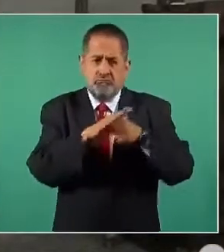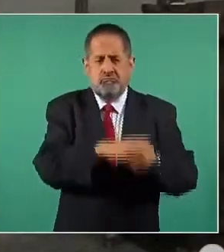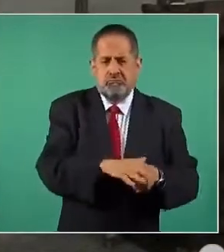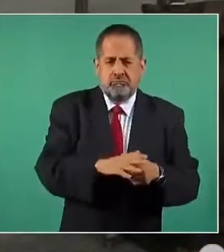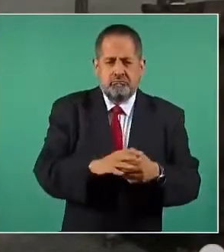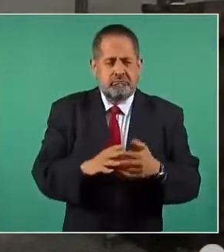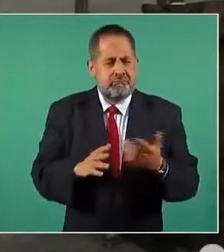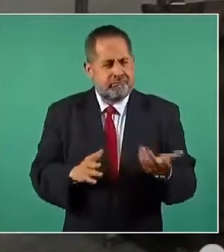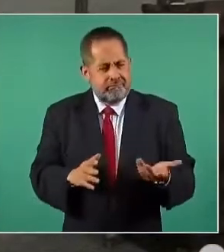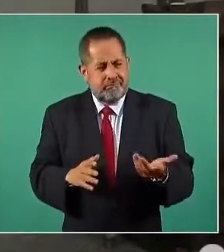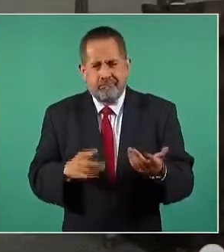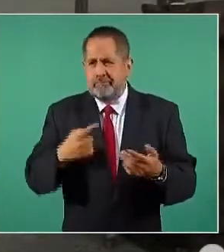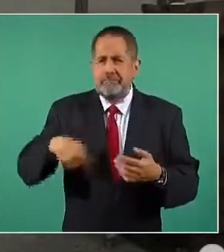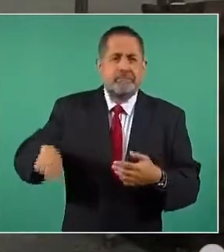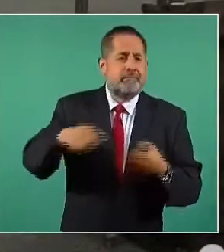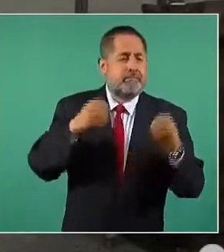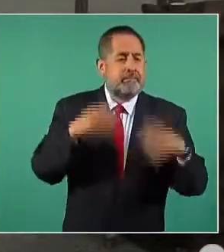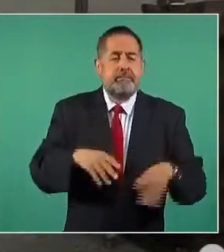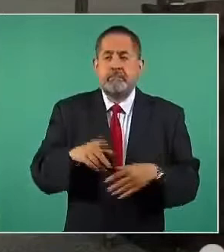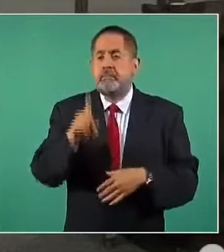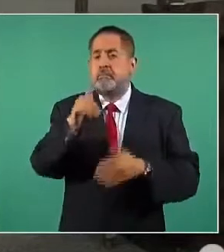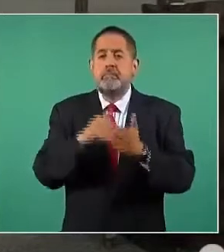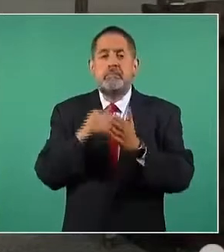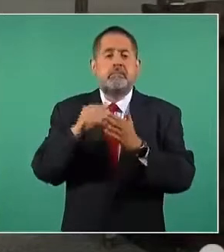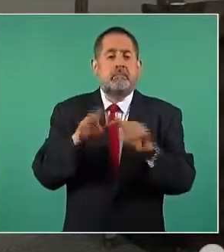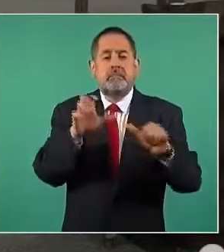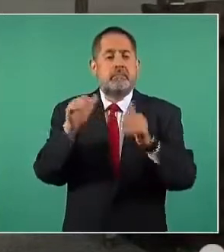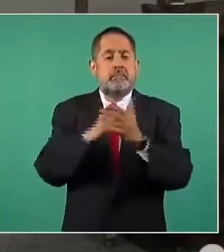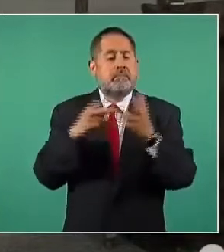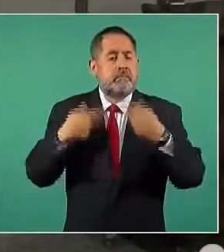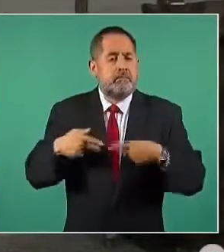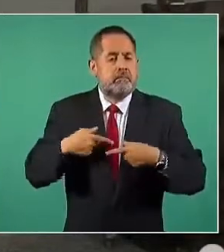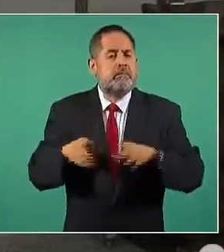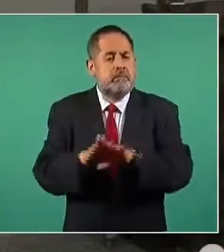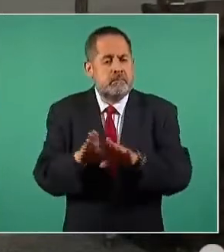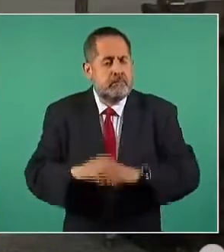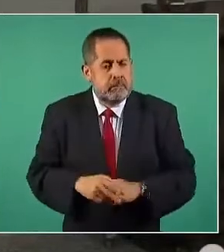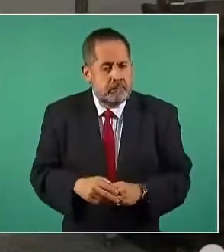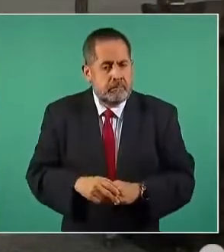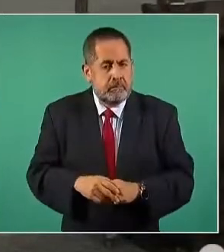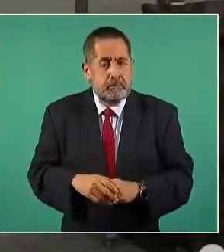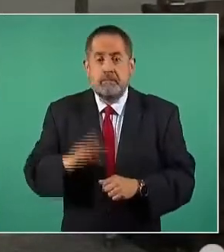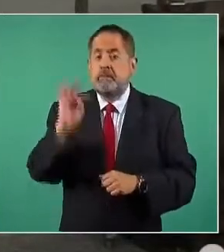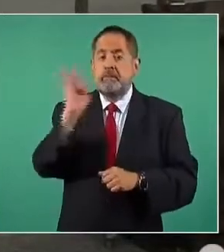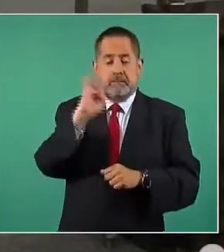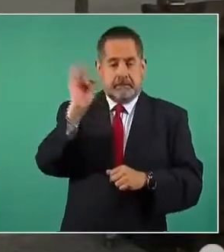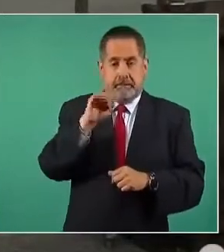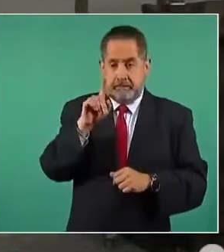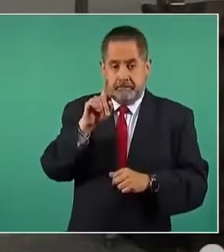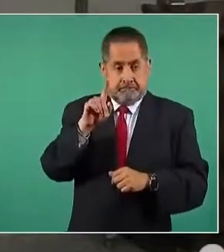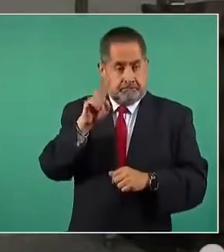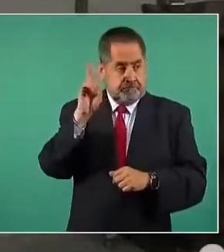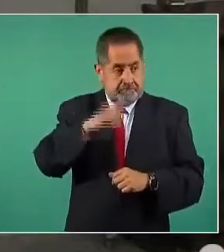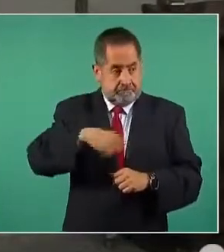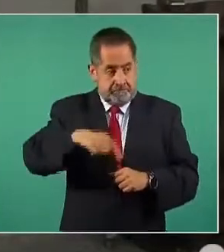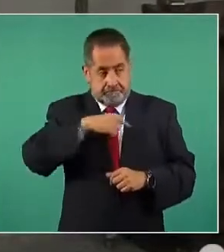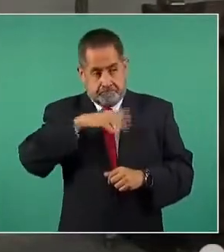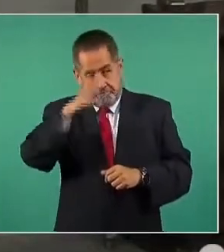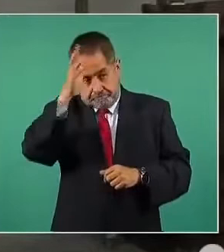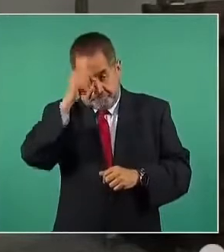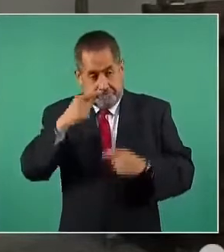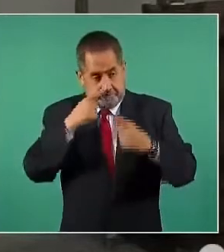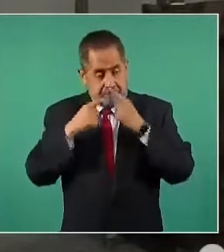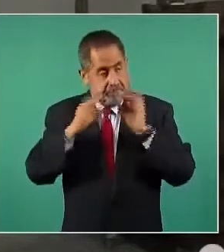es eso, impactaría a 1,600,000 personas? ¿Qué se haría con ellos? Y si se hace, si se logra llegar por esta